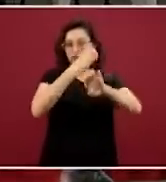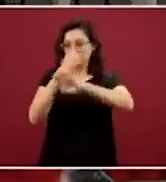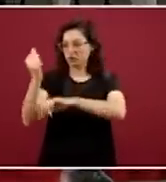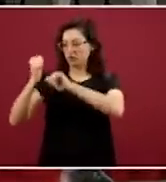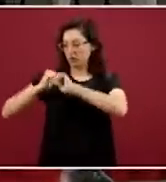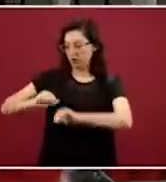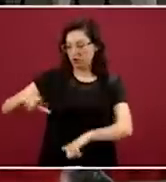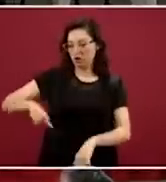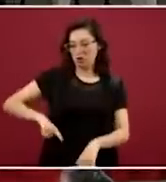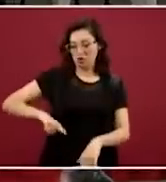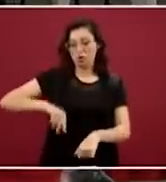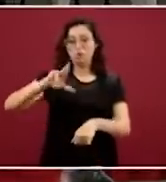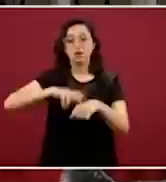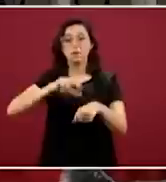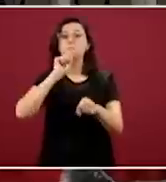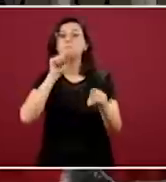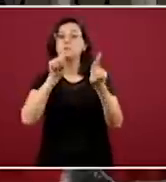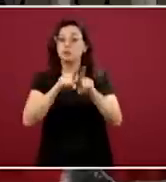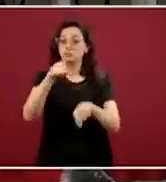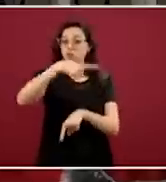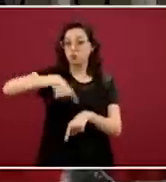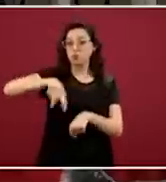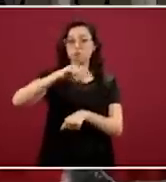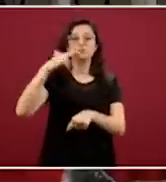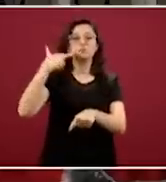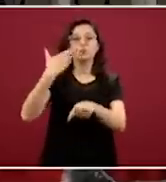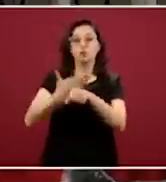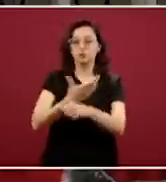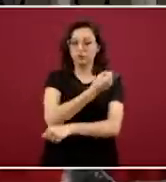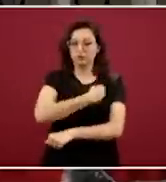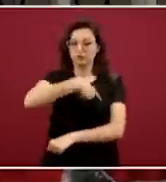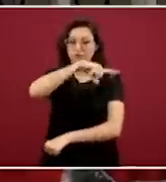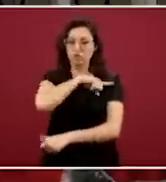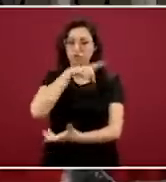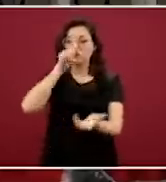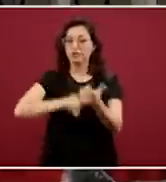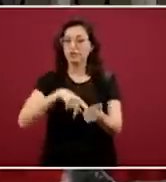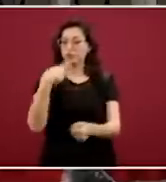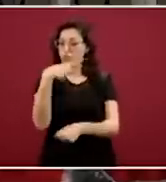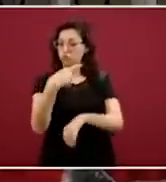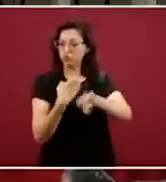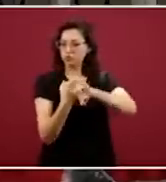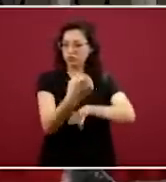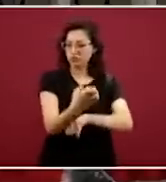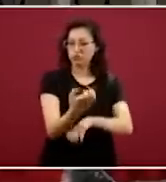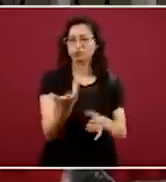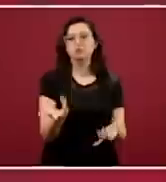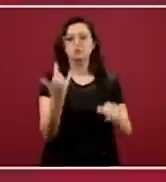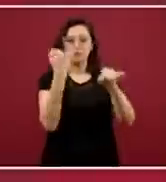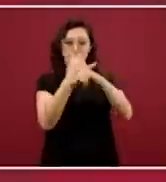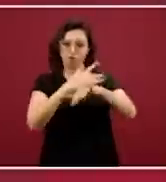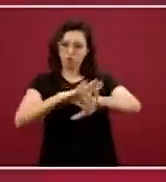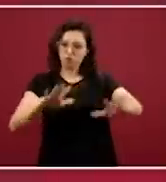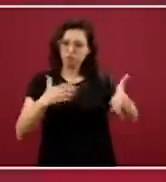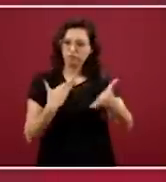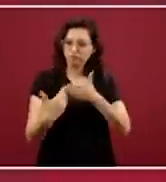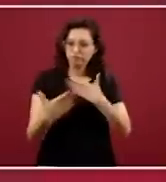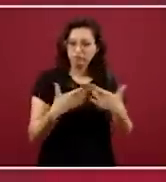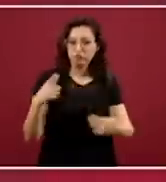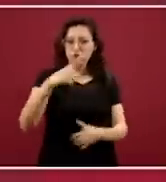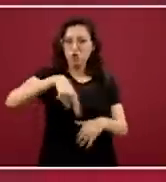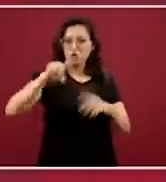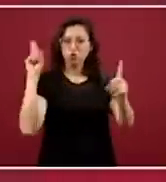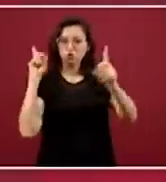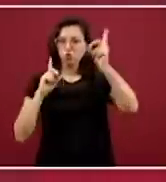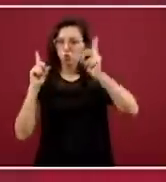son autoridades sanitarias reconocidas por la Ley General de Salud, tuvieran información de primera mano, resolvieran dudas.